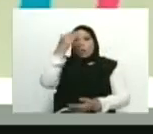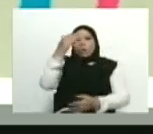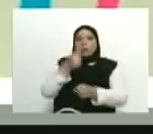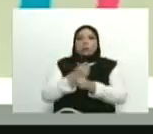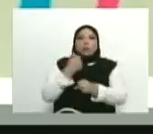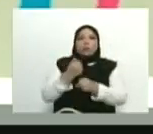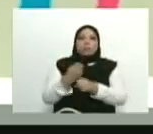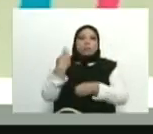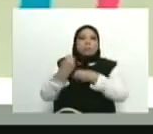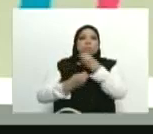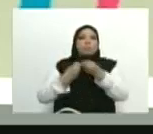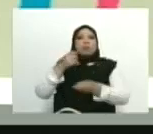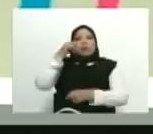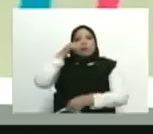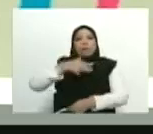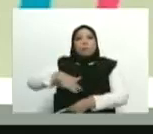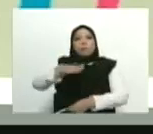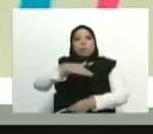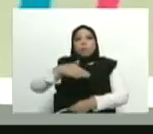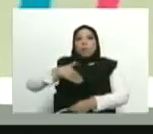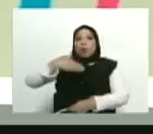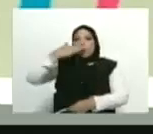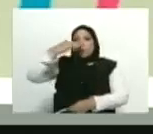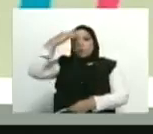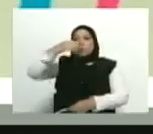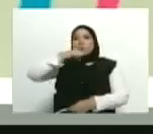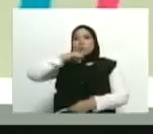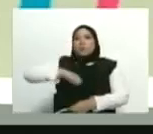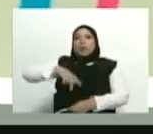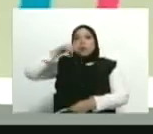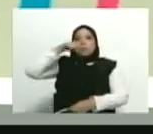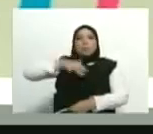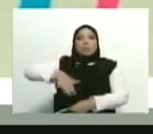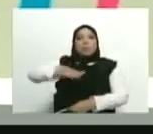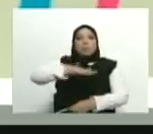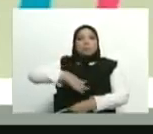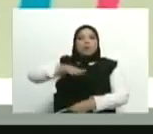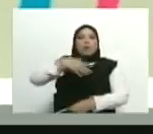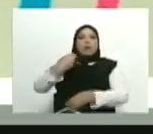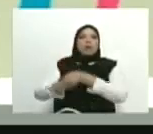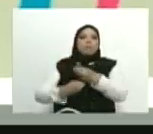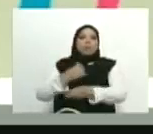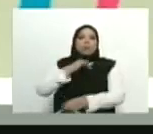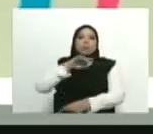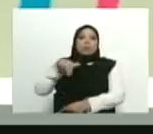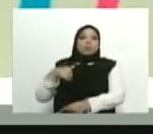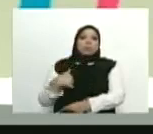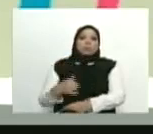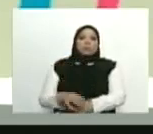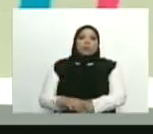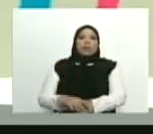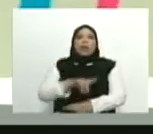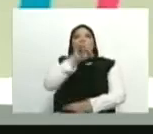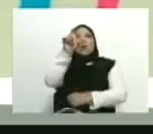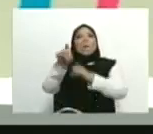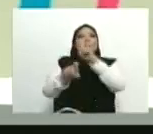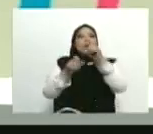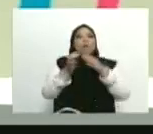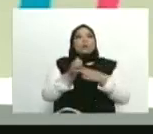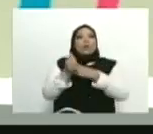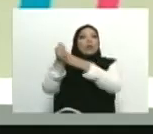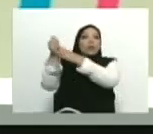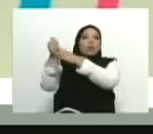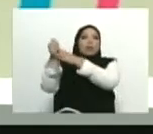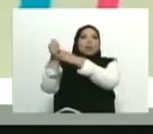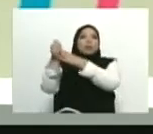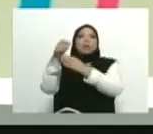las luchas de los pueblos árabes, por la historia de los pueblos árabes. Y me preguntas por el gran líder